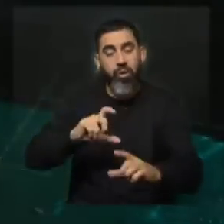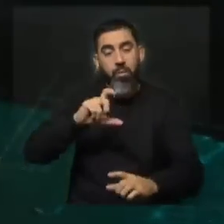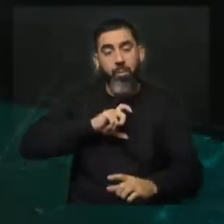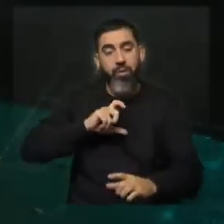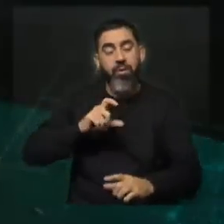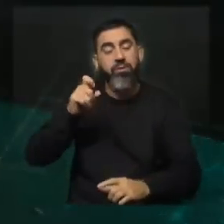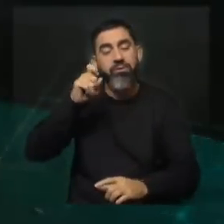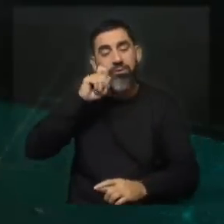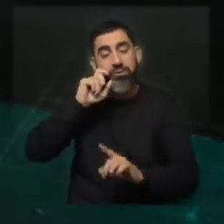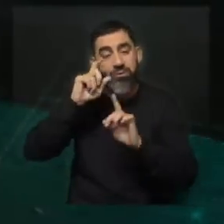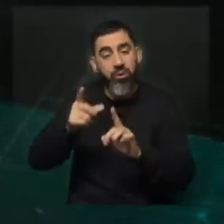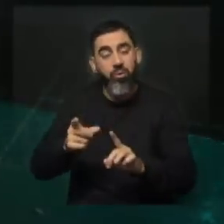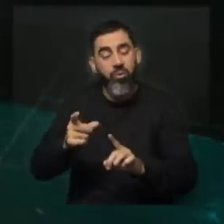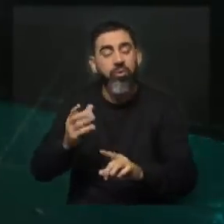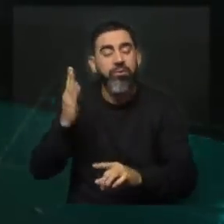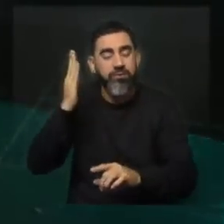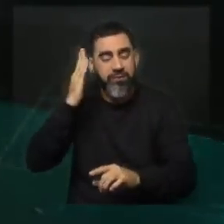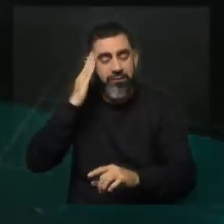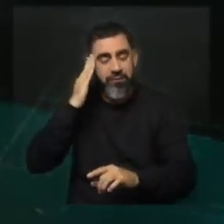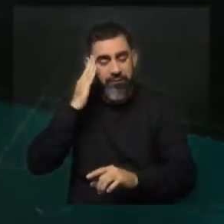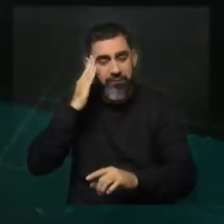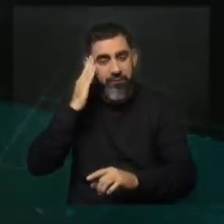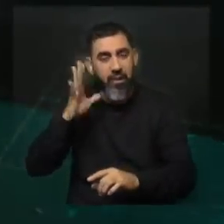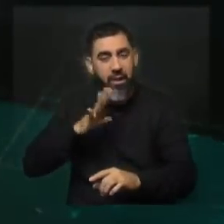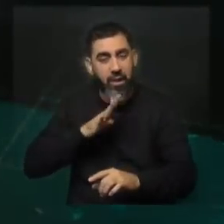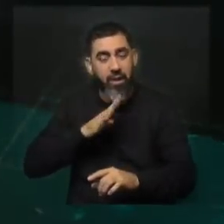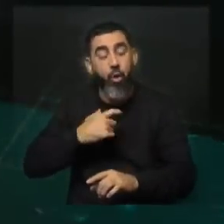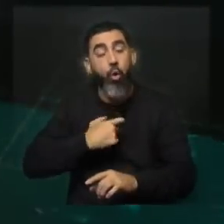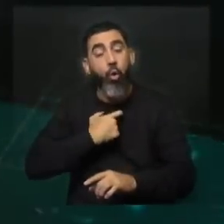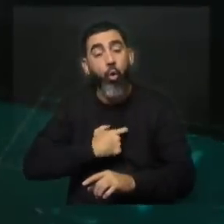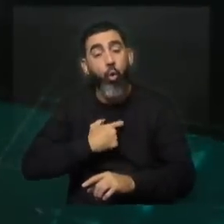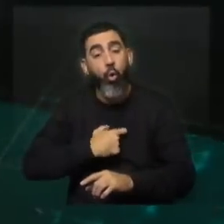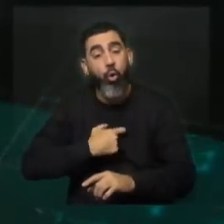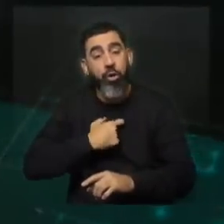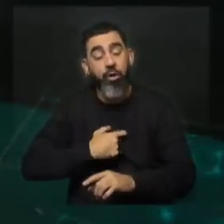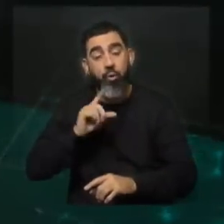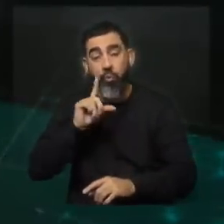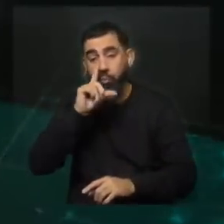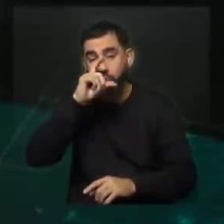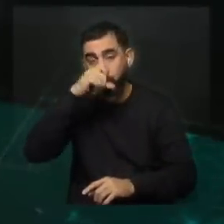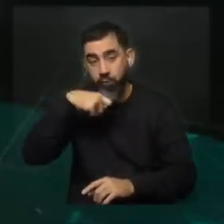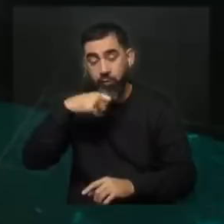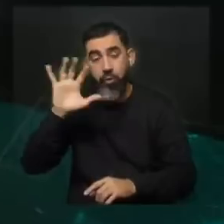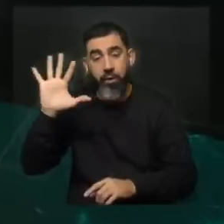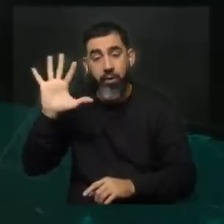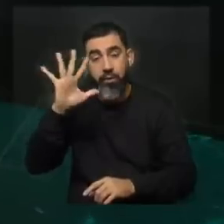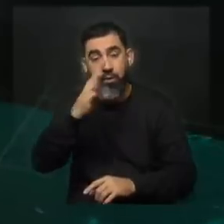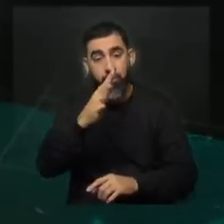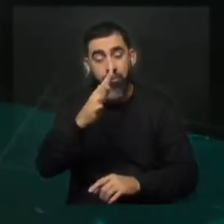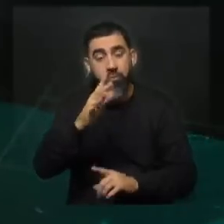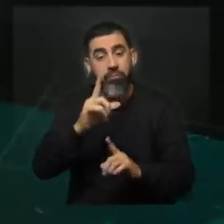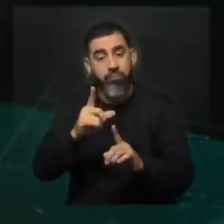un saludo grande porque sabemos José ma Perdón que que hubo muchos colegios de de Montevideo también del interior que